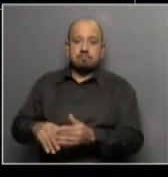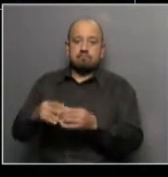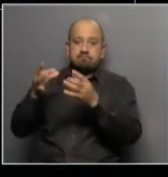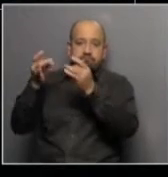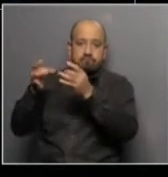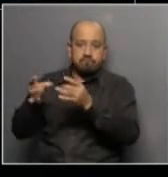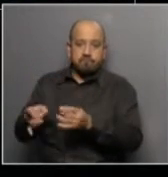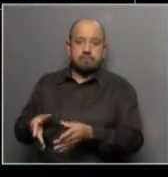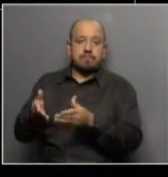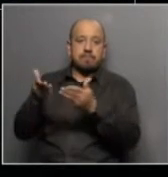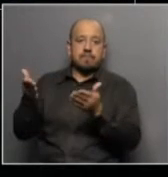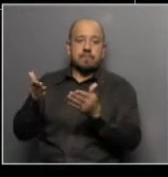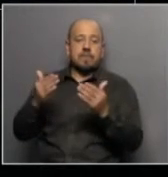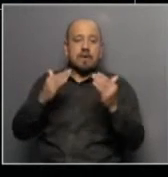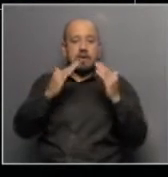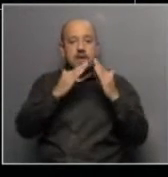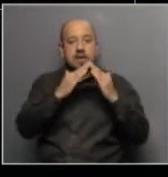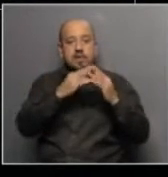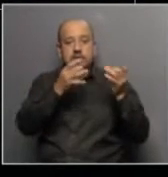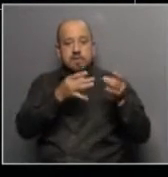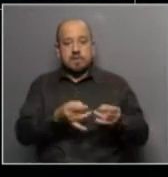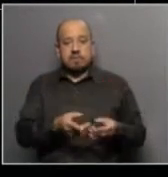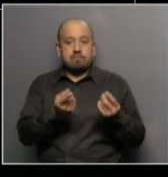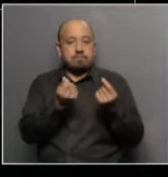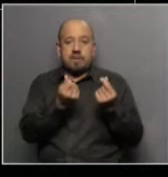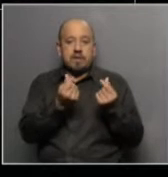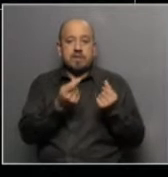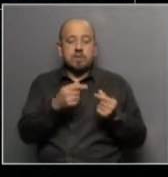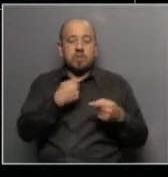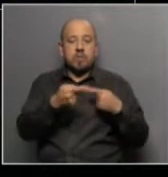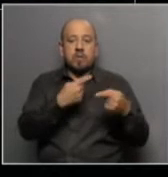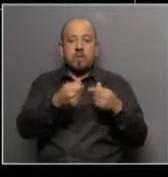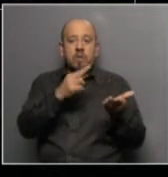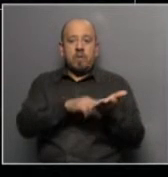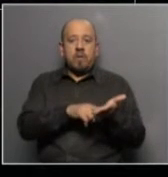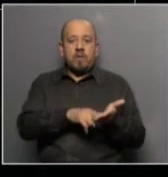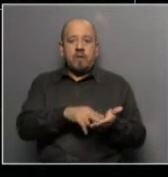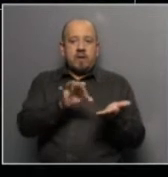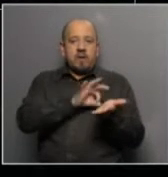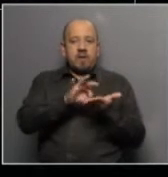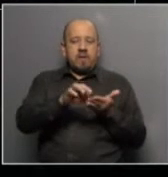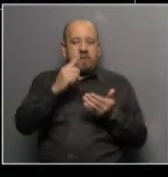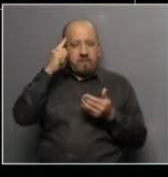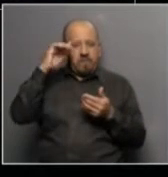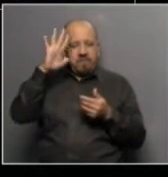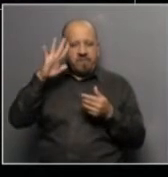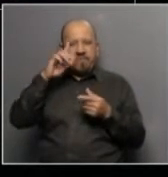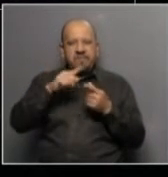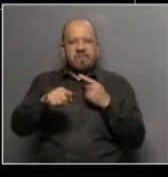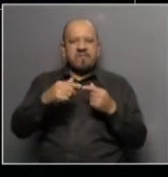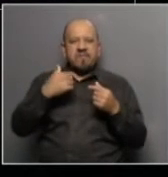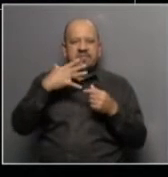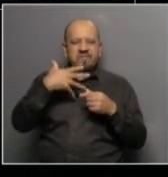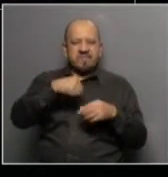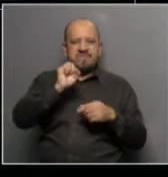siguen, digamos, siguen costando dinero esas. Y llevar servicios, capaz que la gente se imagina que llevar el servicio es llevar el caño